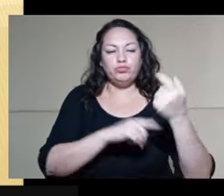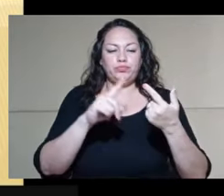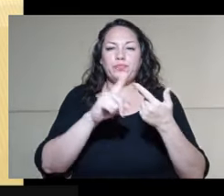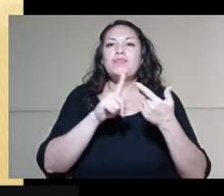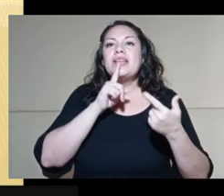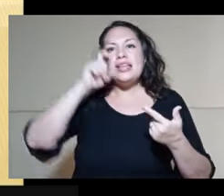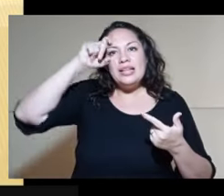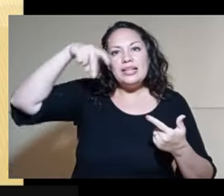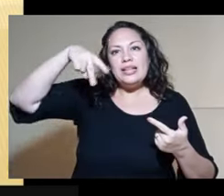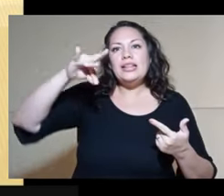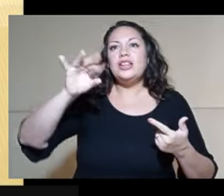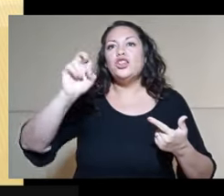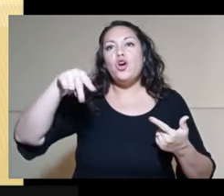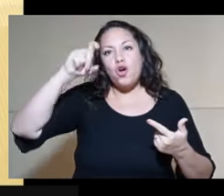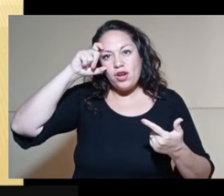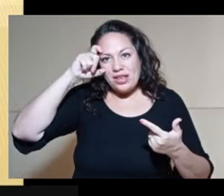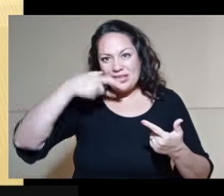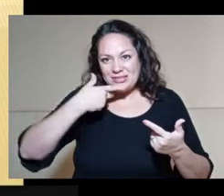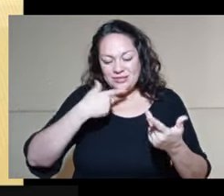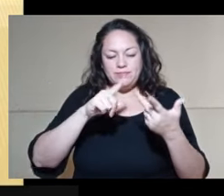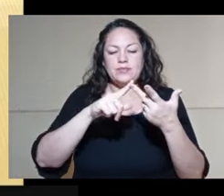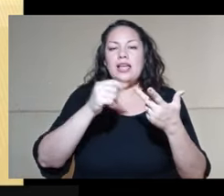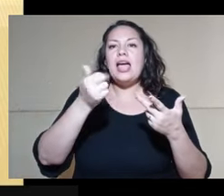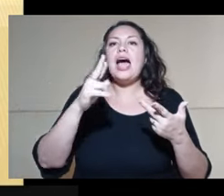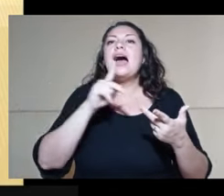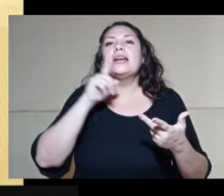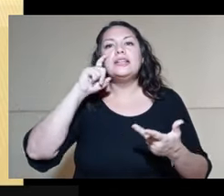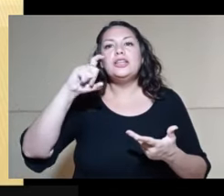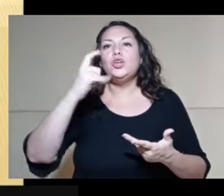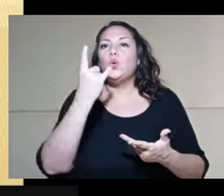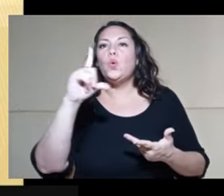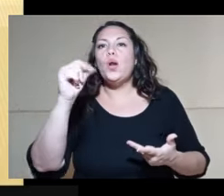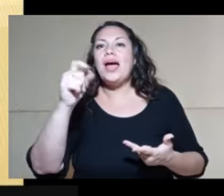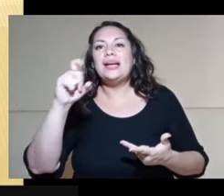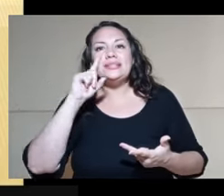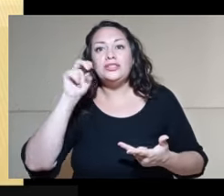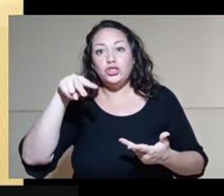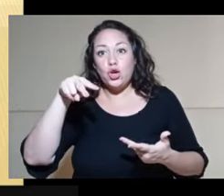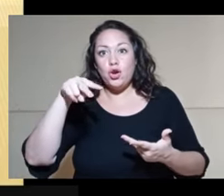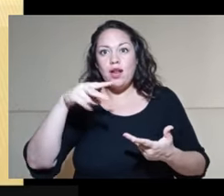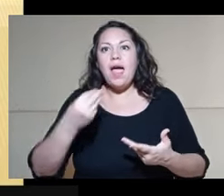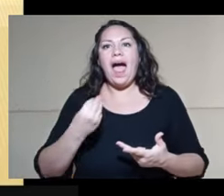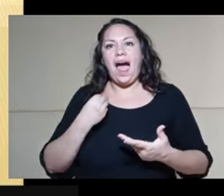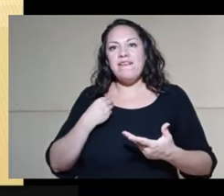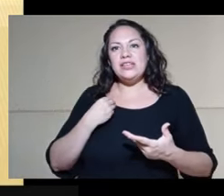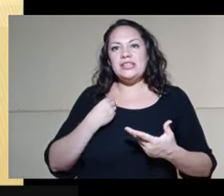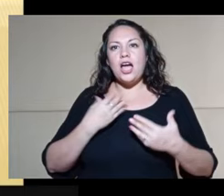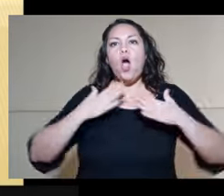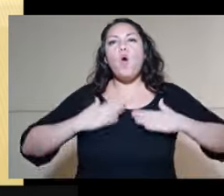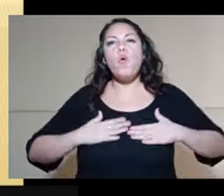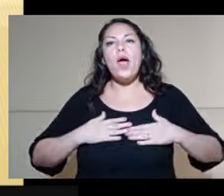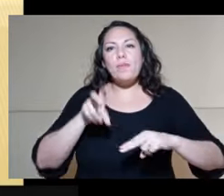y articulaciones que nos permiten darnos cuenta si cerrando los ojos estamos agachados, sentados, en cuclilla,